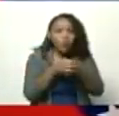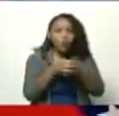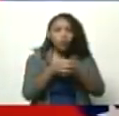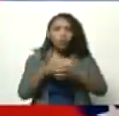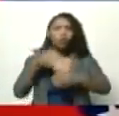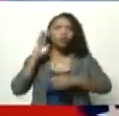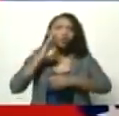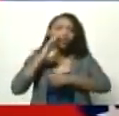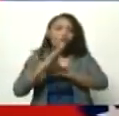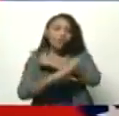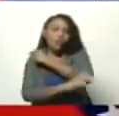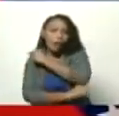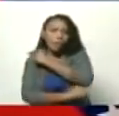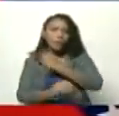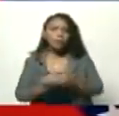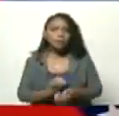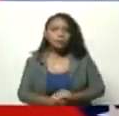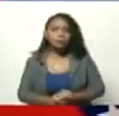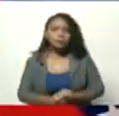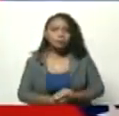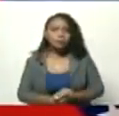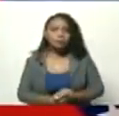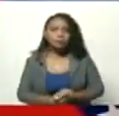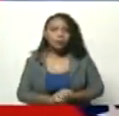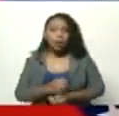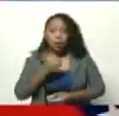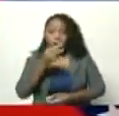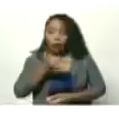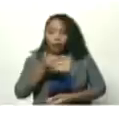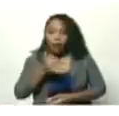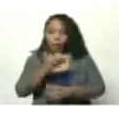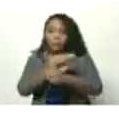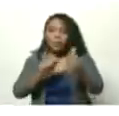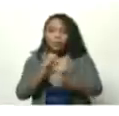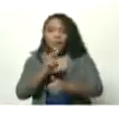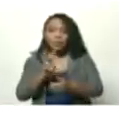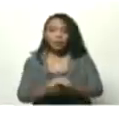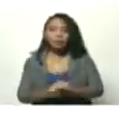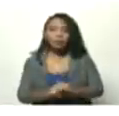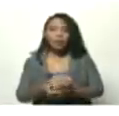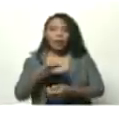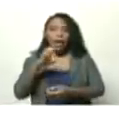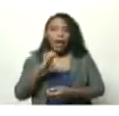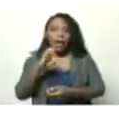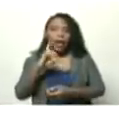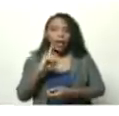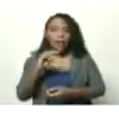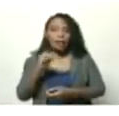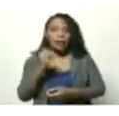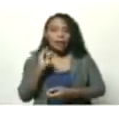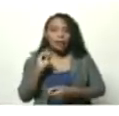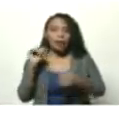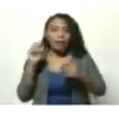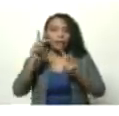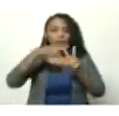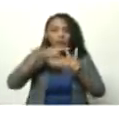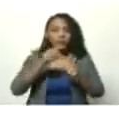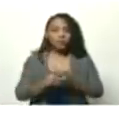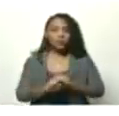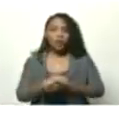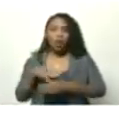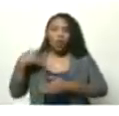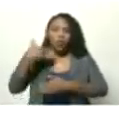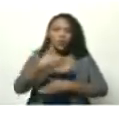criminales y corruptas. Buenas tardes, vicepresidente. Eni Ángel, de Venezolana de Televisión. Quisiera saber desde cuándo se viene